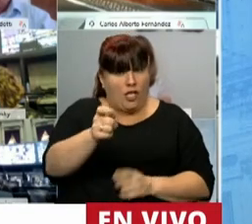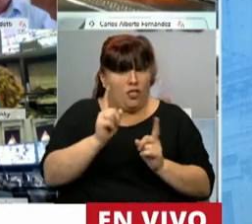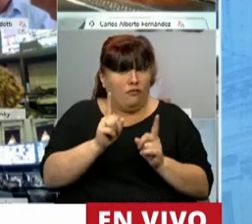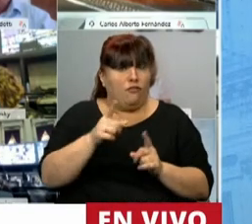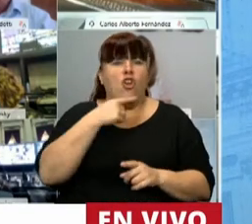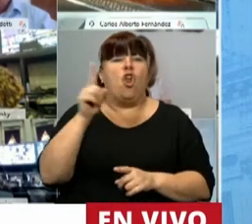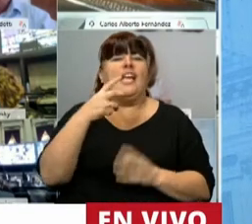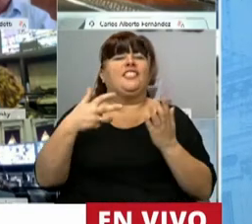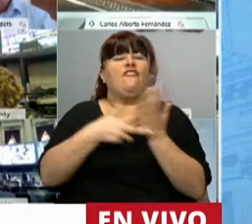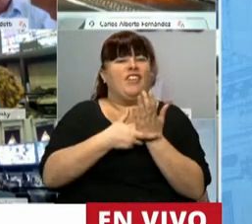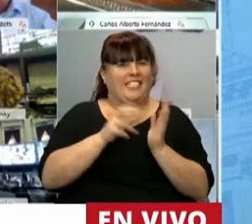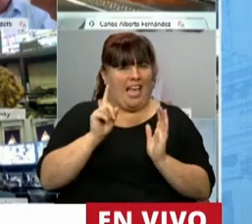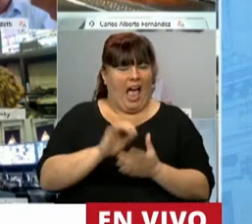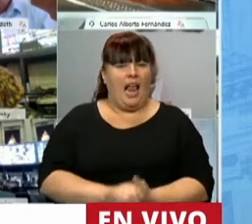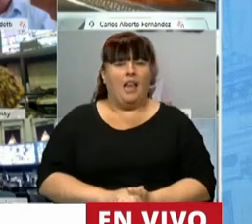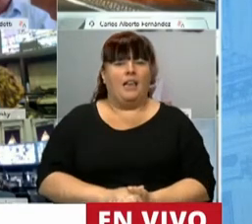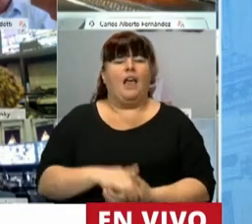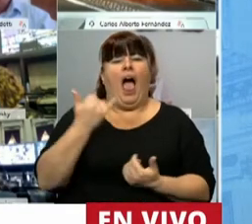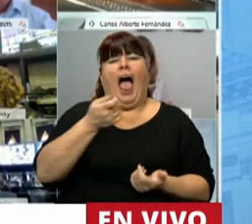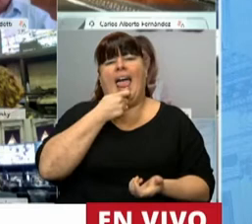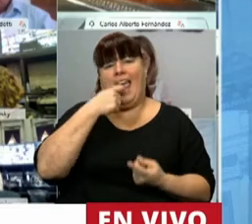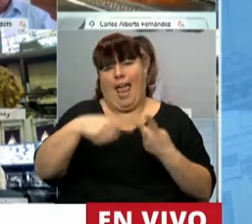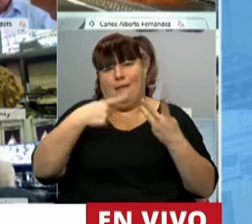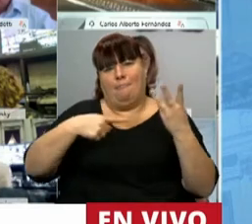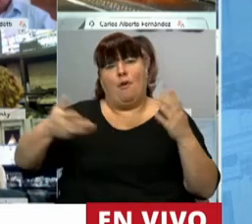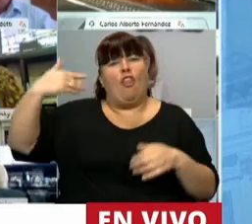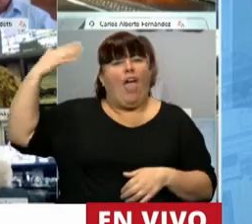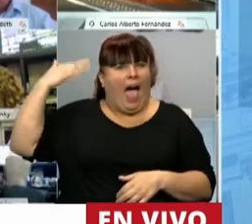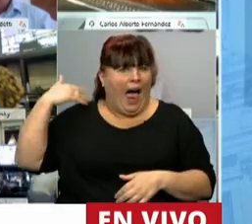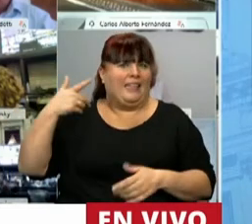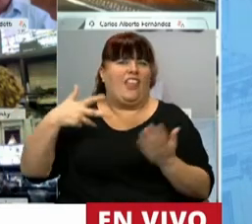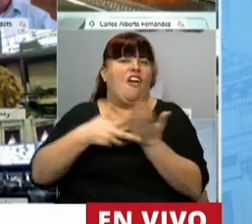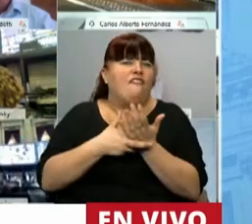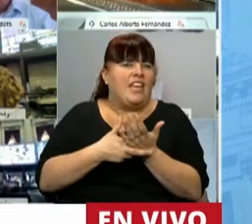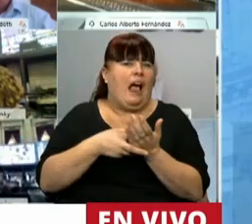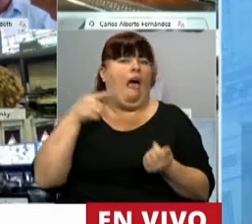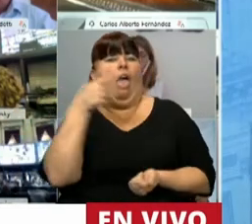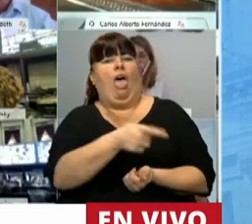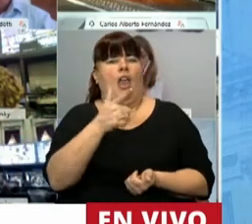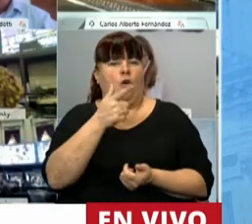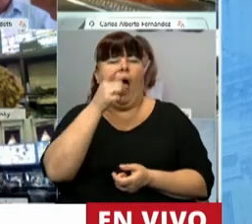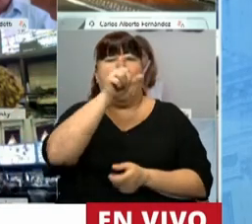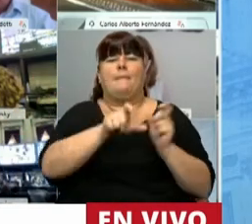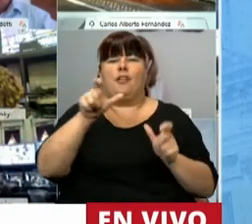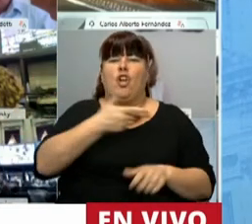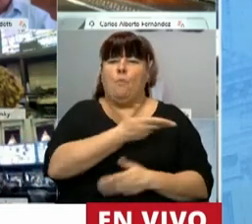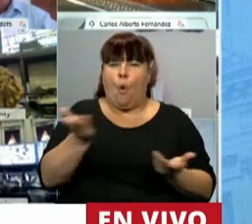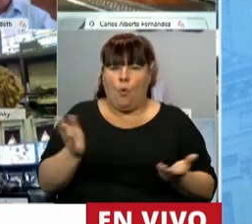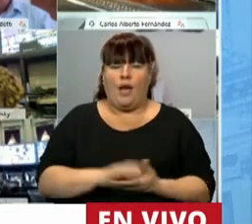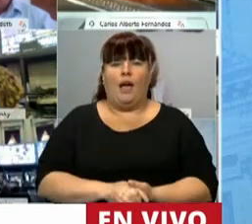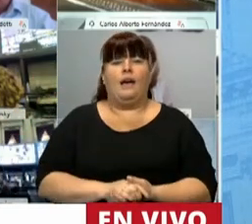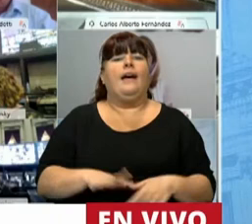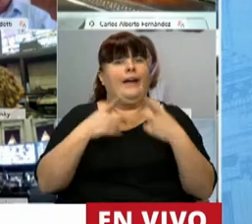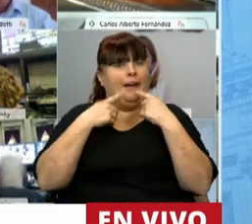veces no sostienen los fiscales, y sobrados ejemplos hay en el pasado de casos de fiscales que no acusaron a funcionarios públicos,